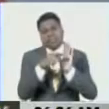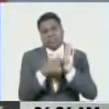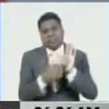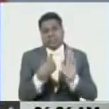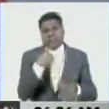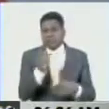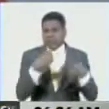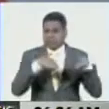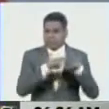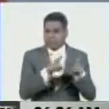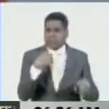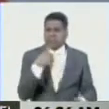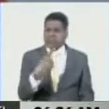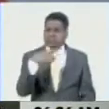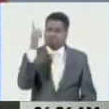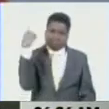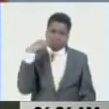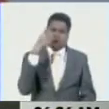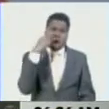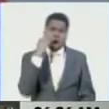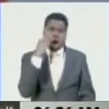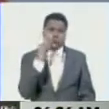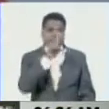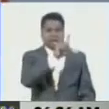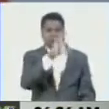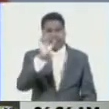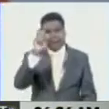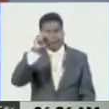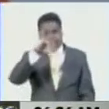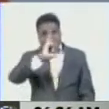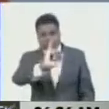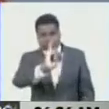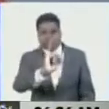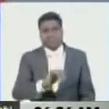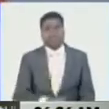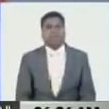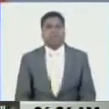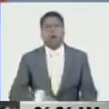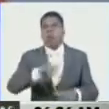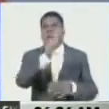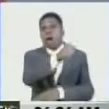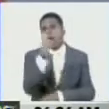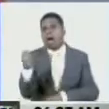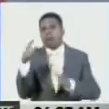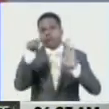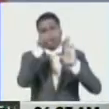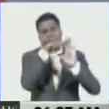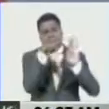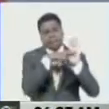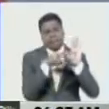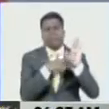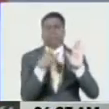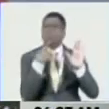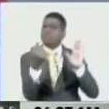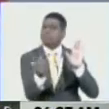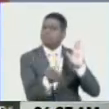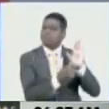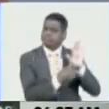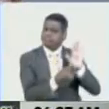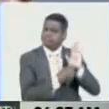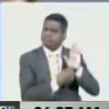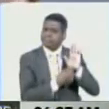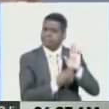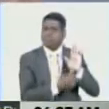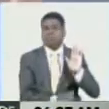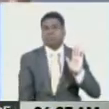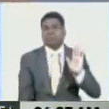Lenin en el año 1817, con cada uno de sus rasgos perfectamente definidos